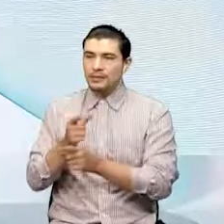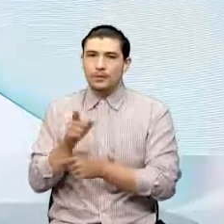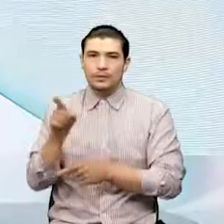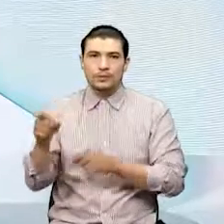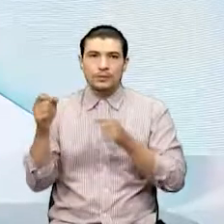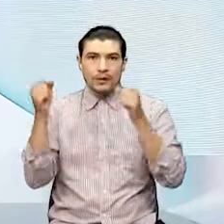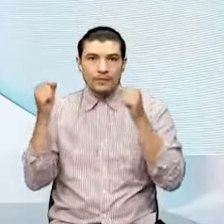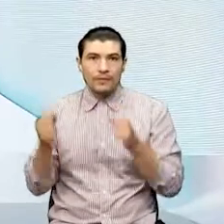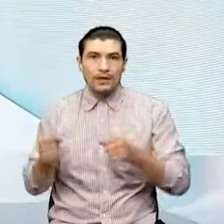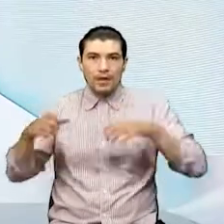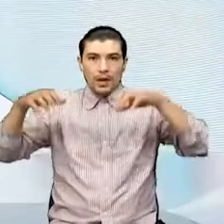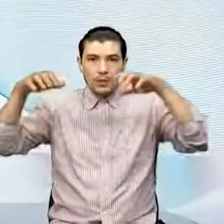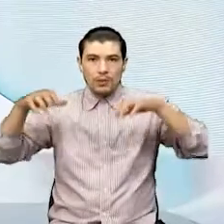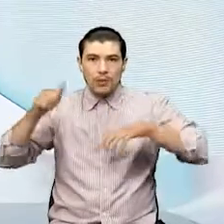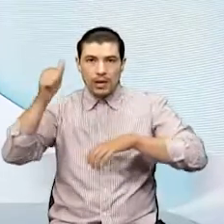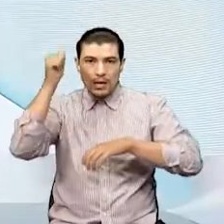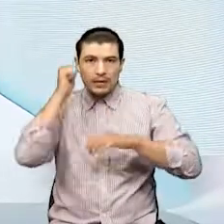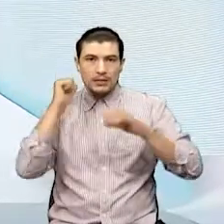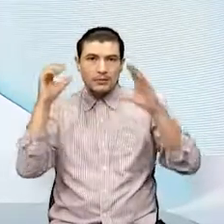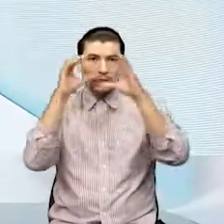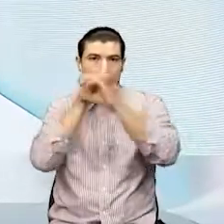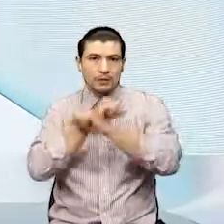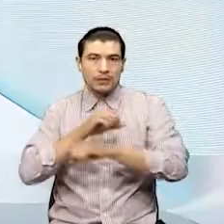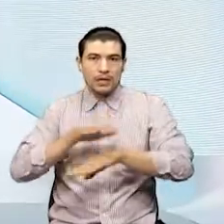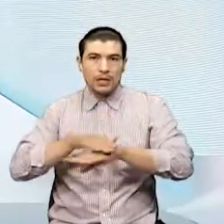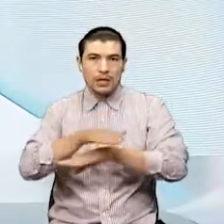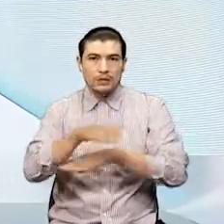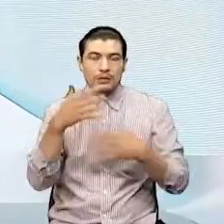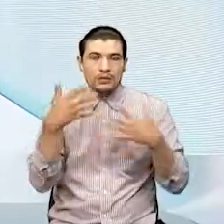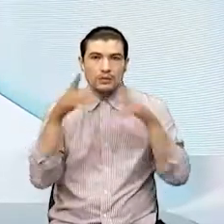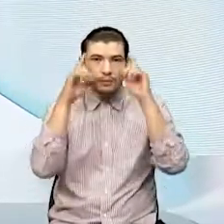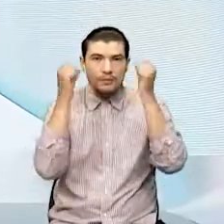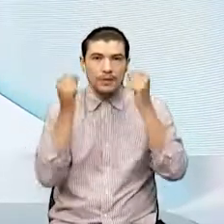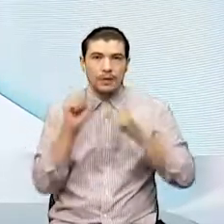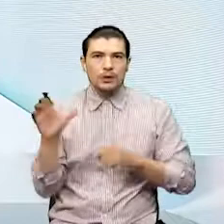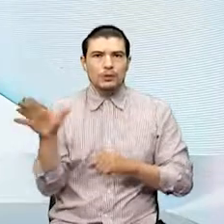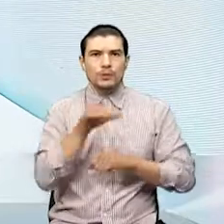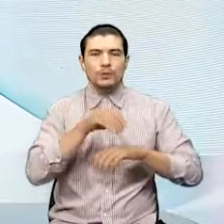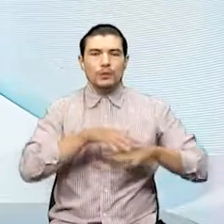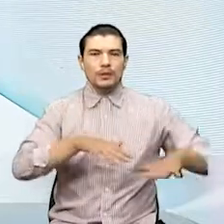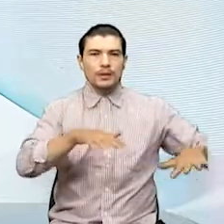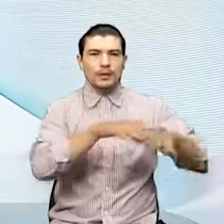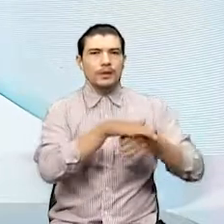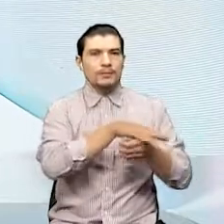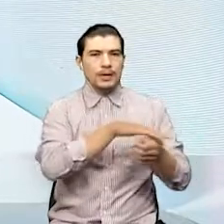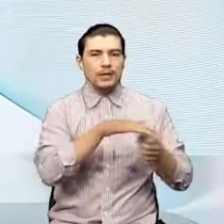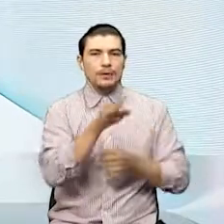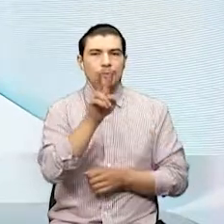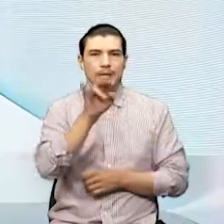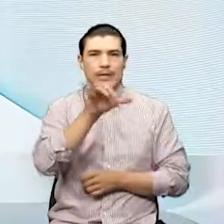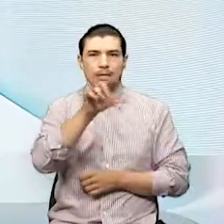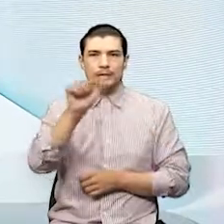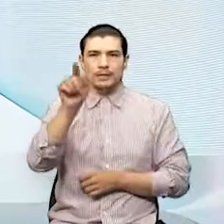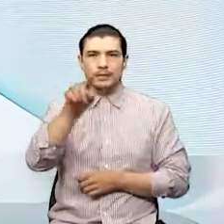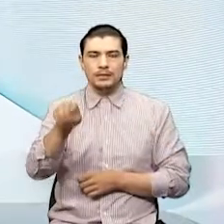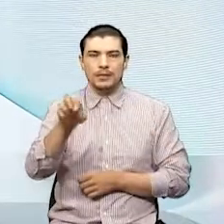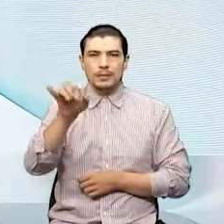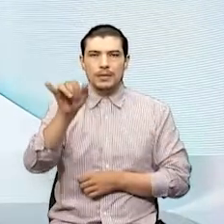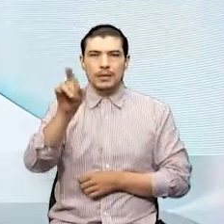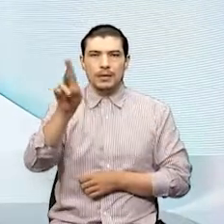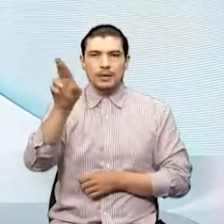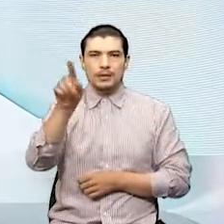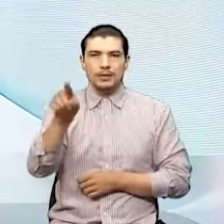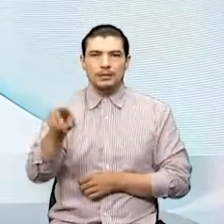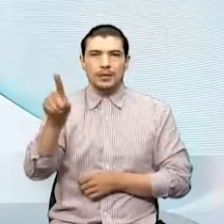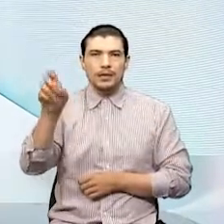Lamentablemente, las fuertes lluvias de la noche anterior han generado pánico en diferentes sectores. Uno de ellos es el barrio Villas Piedra del Sol, aquí en el municipio de Florida